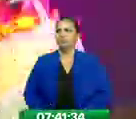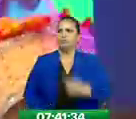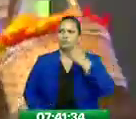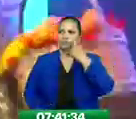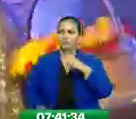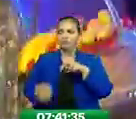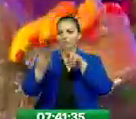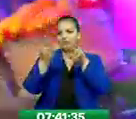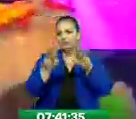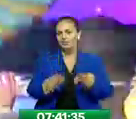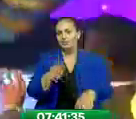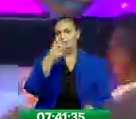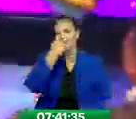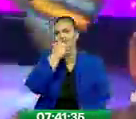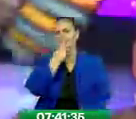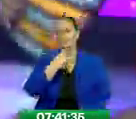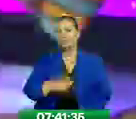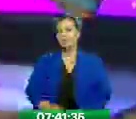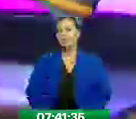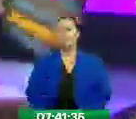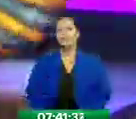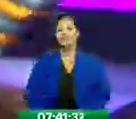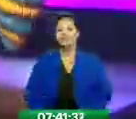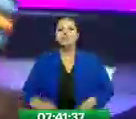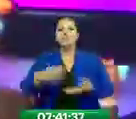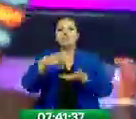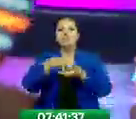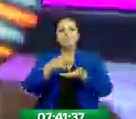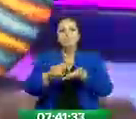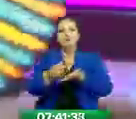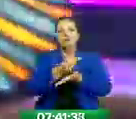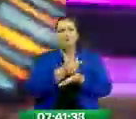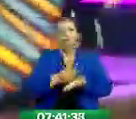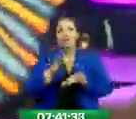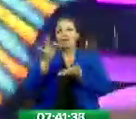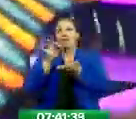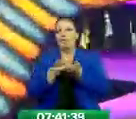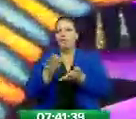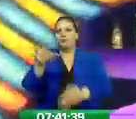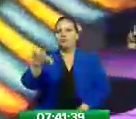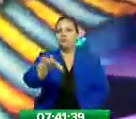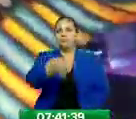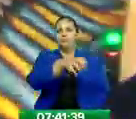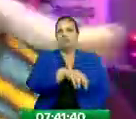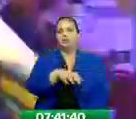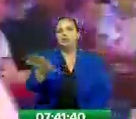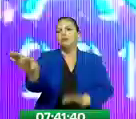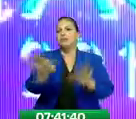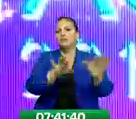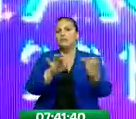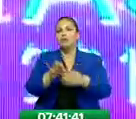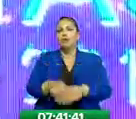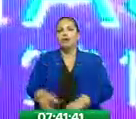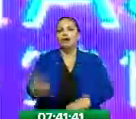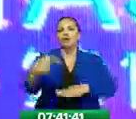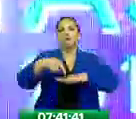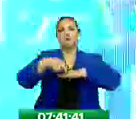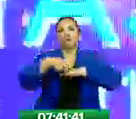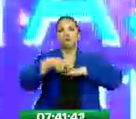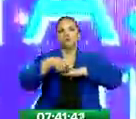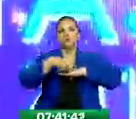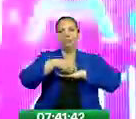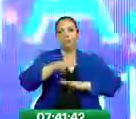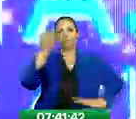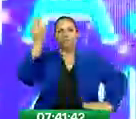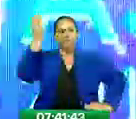Se trata de las soberanas de los cantones del Guayas, que buscan coronarse como reinas de la provincia, elección que